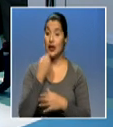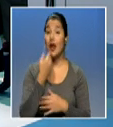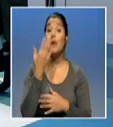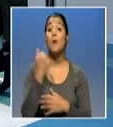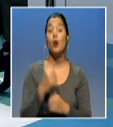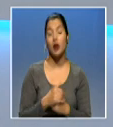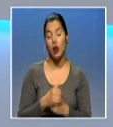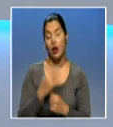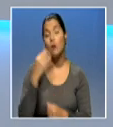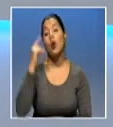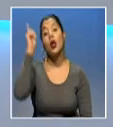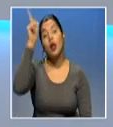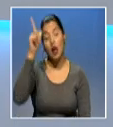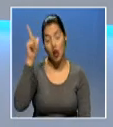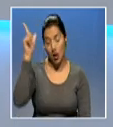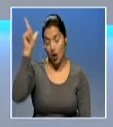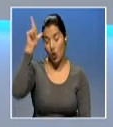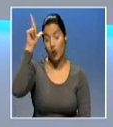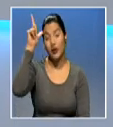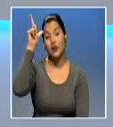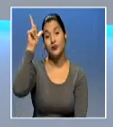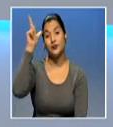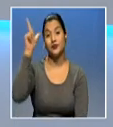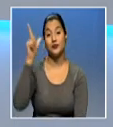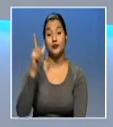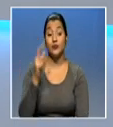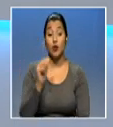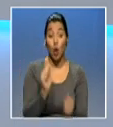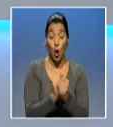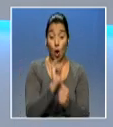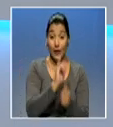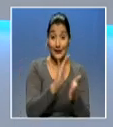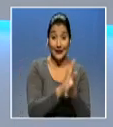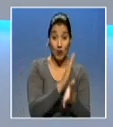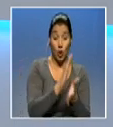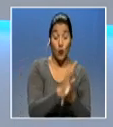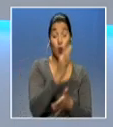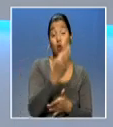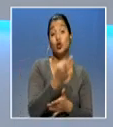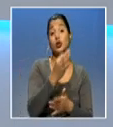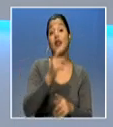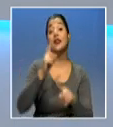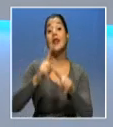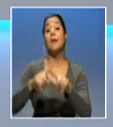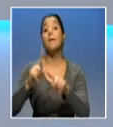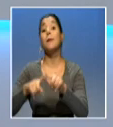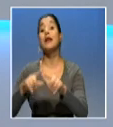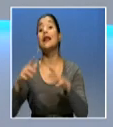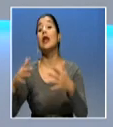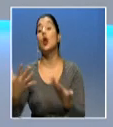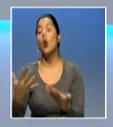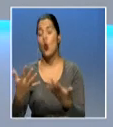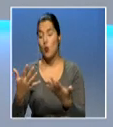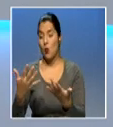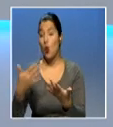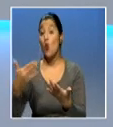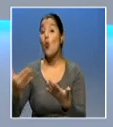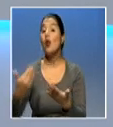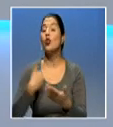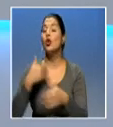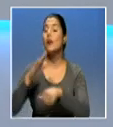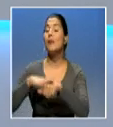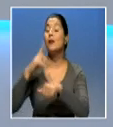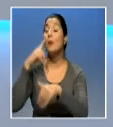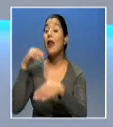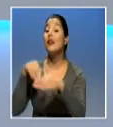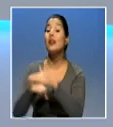porque obviamente de la existencia de ese documento original depende la validez del allanamiento. Y de la validez del